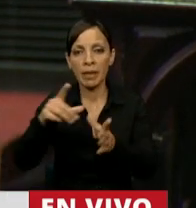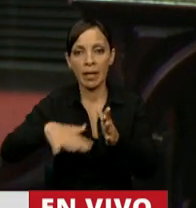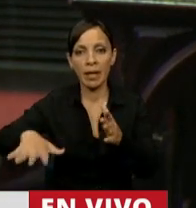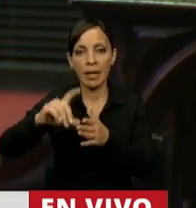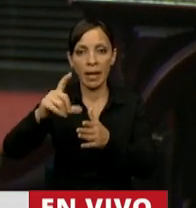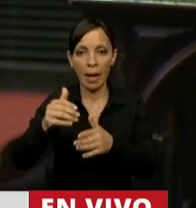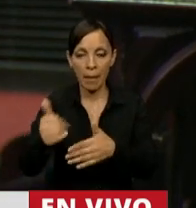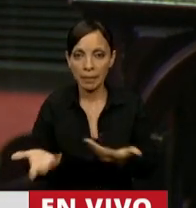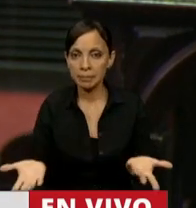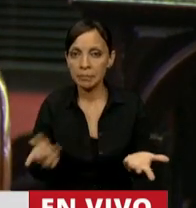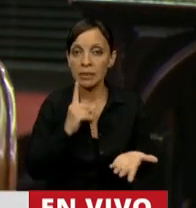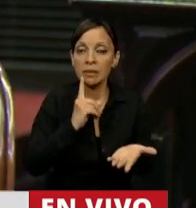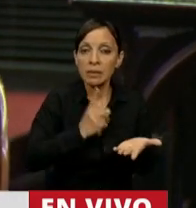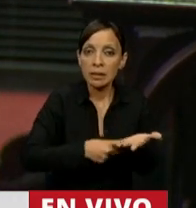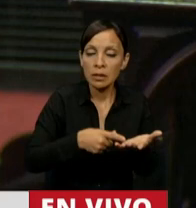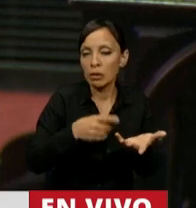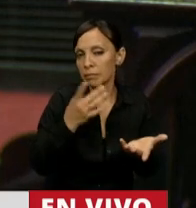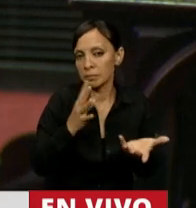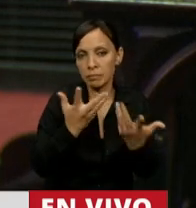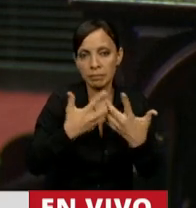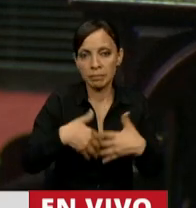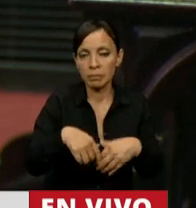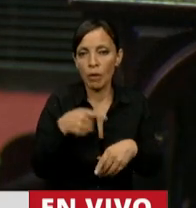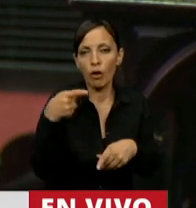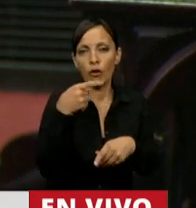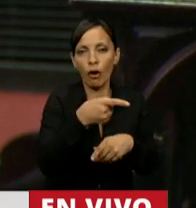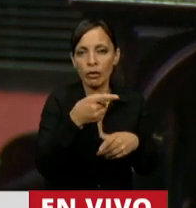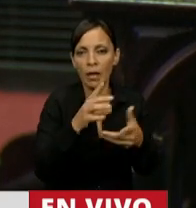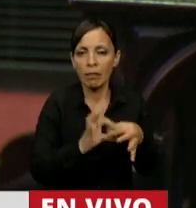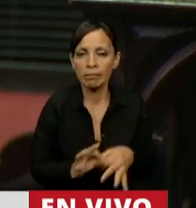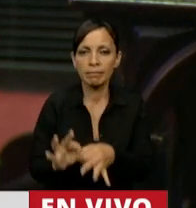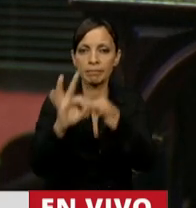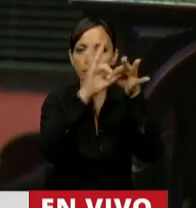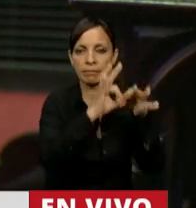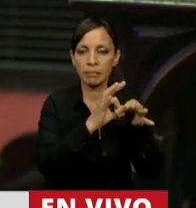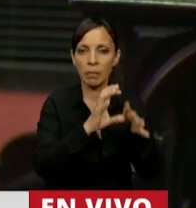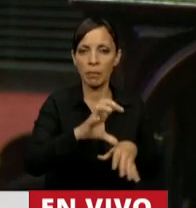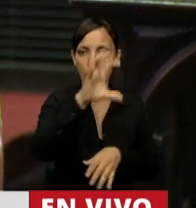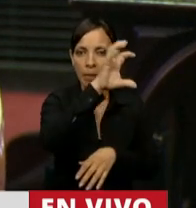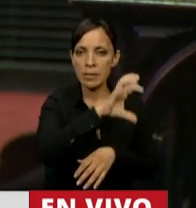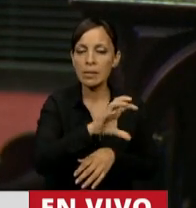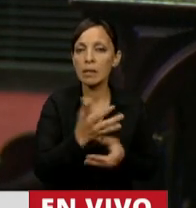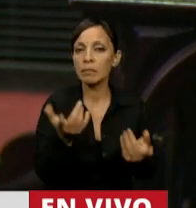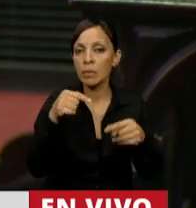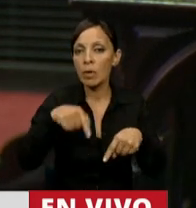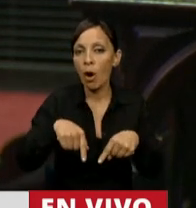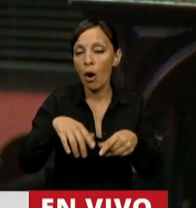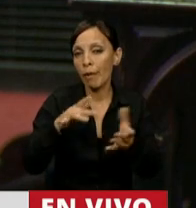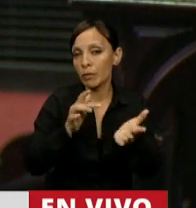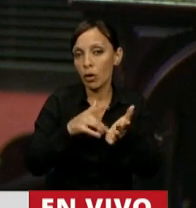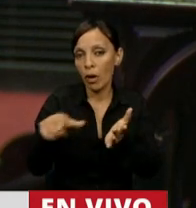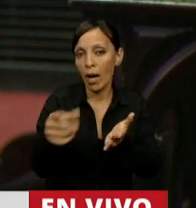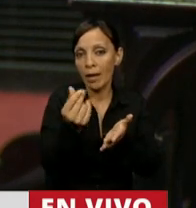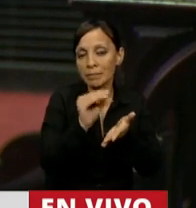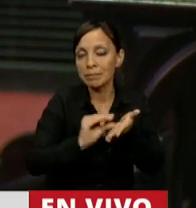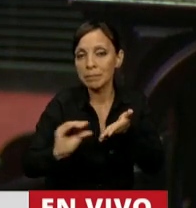es una medida discrecional contra el federalismo, presidente, porque lo que hoy sucede con la